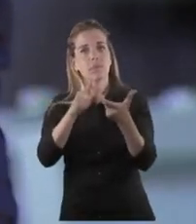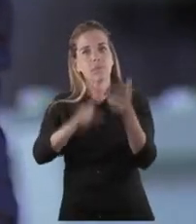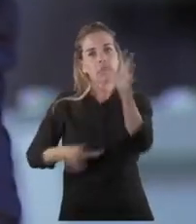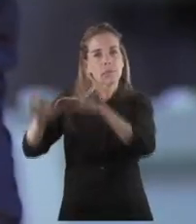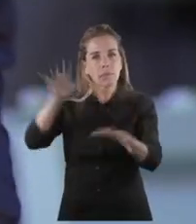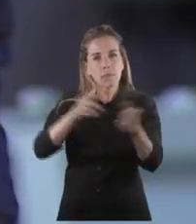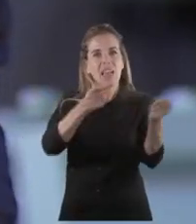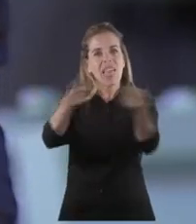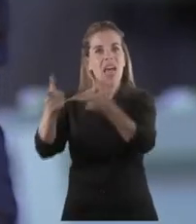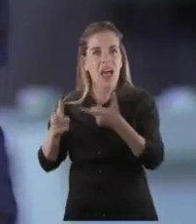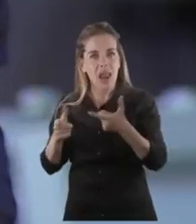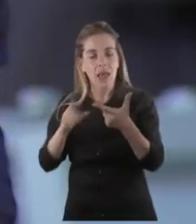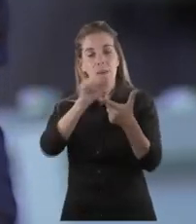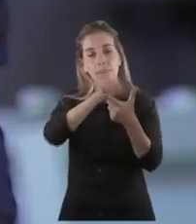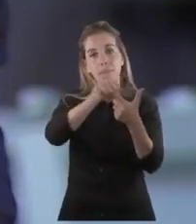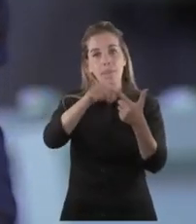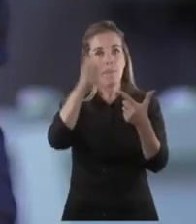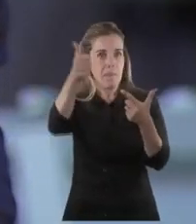muy bien en las dos primeras.